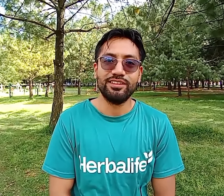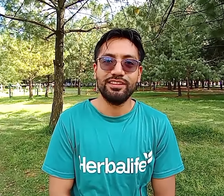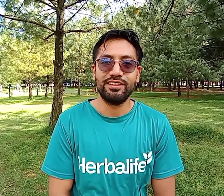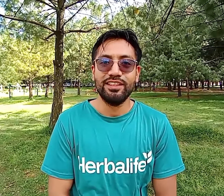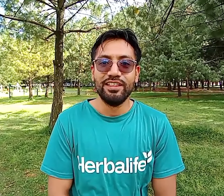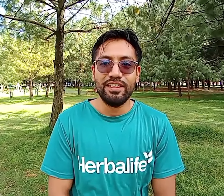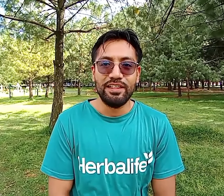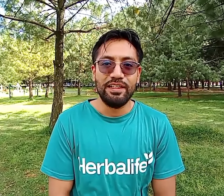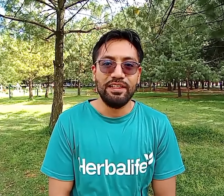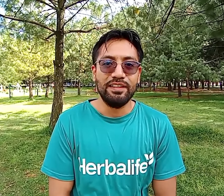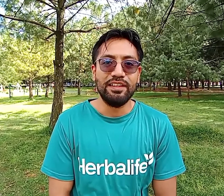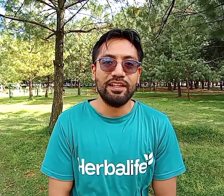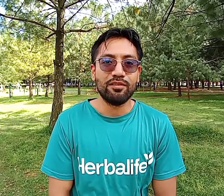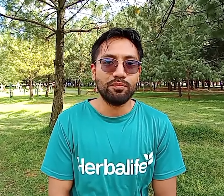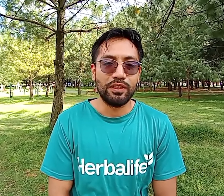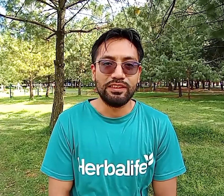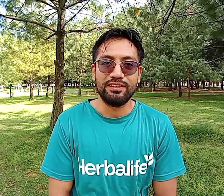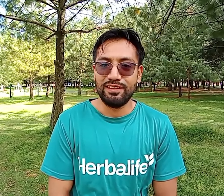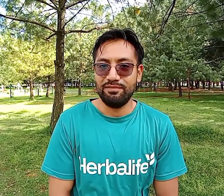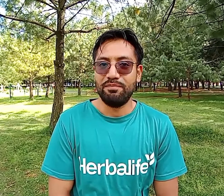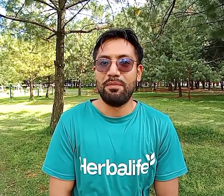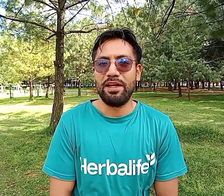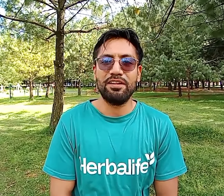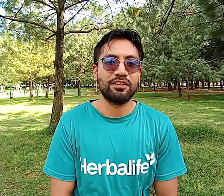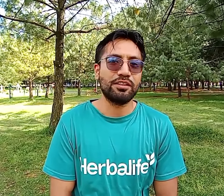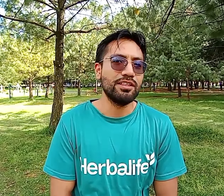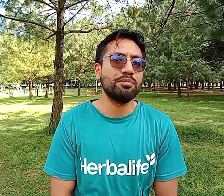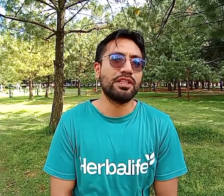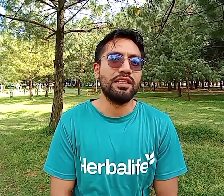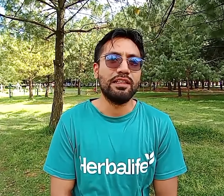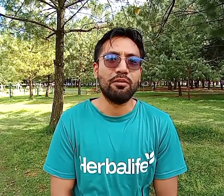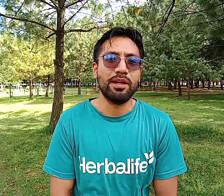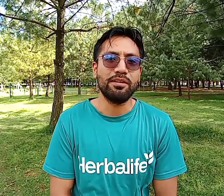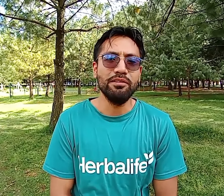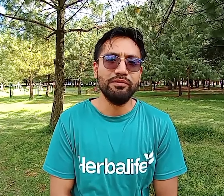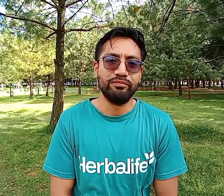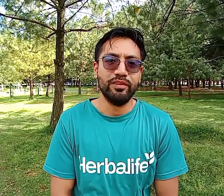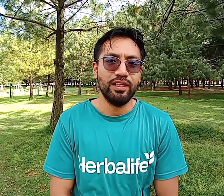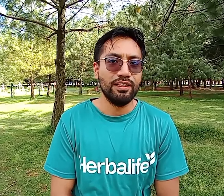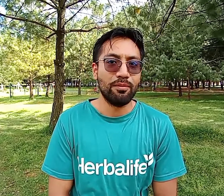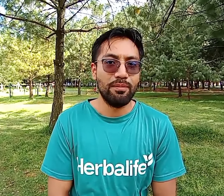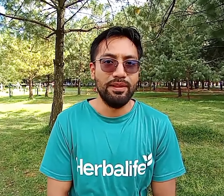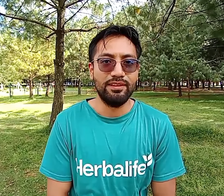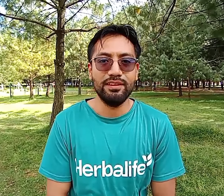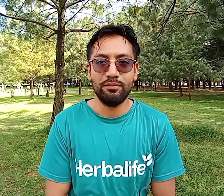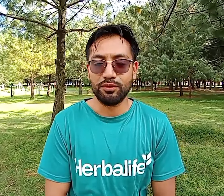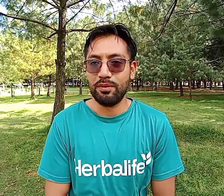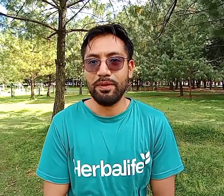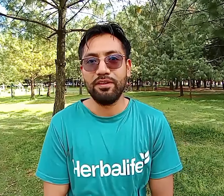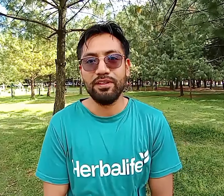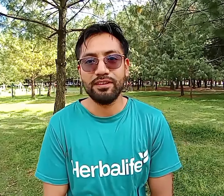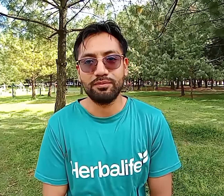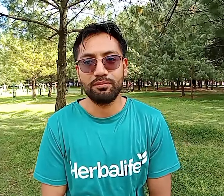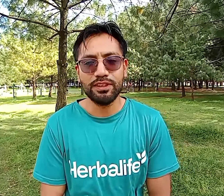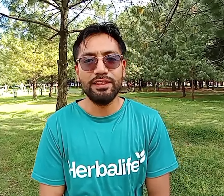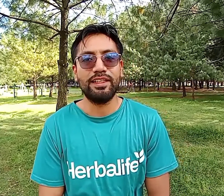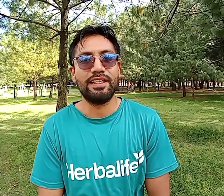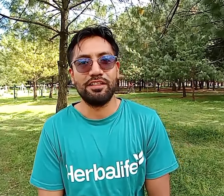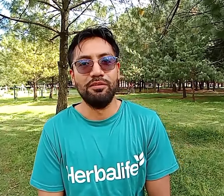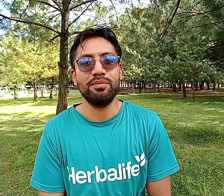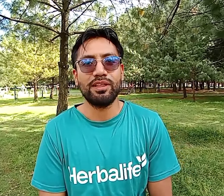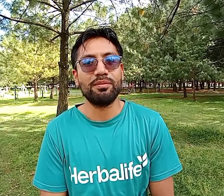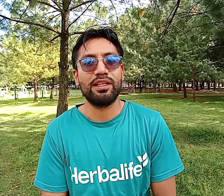caso, entonces el dinero, pues la mayoría de las ocasiones, pues sale del gobierno. Y obviamente, pues mi opinión es